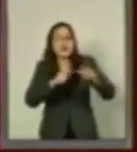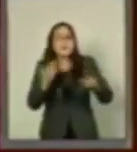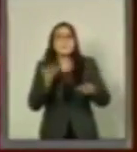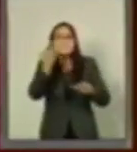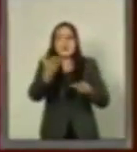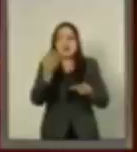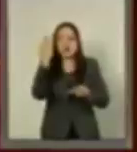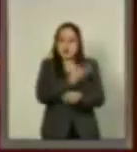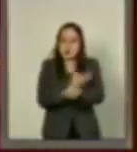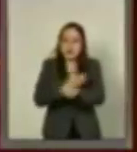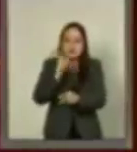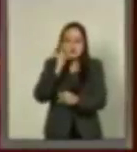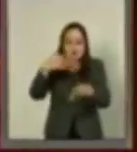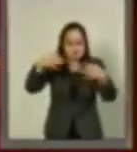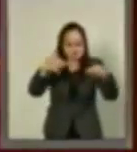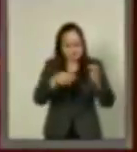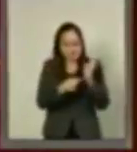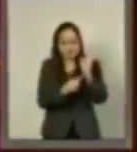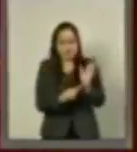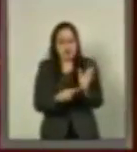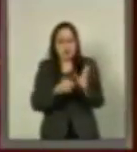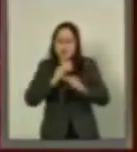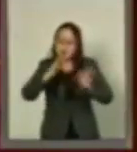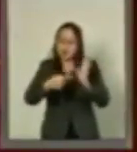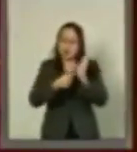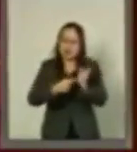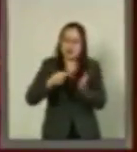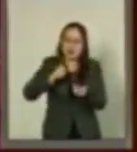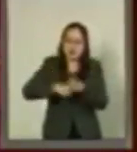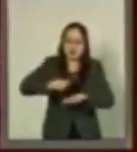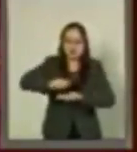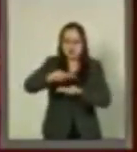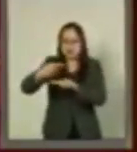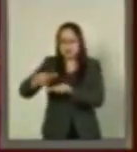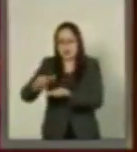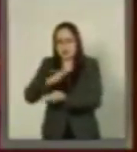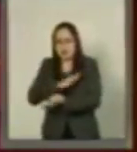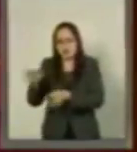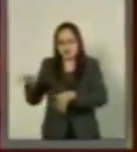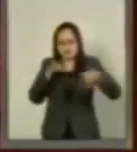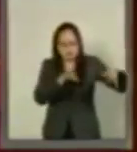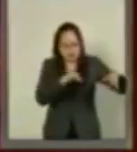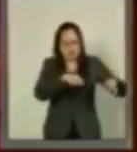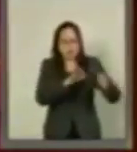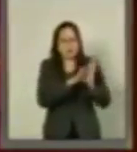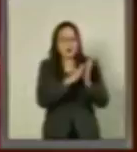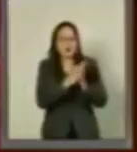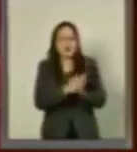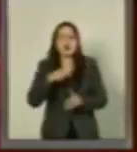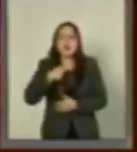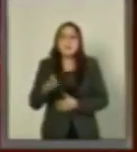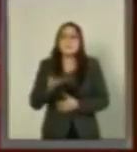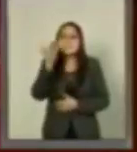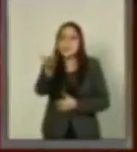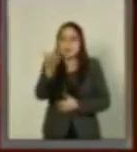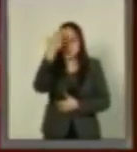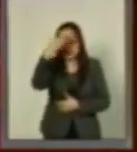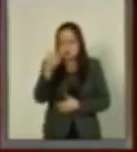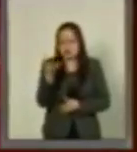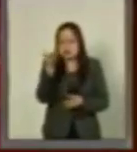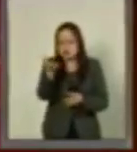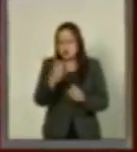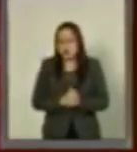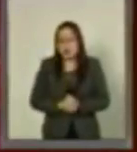compañeros que revisen esas empresas que estarán evidentemente en el resto y pueden pasar la siguiente lámina. Y también le pido, señor, que